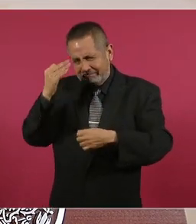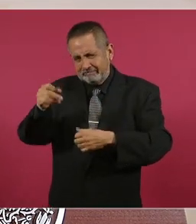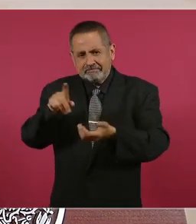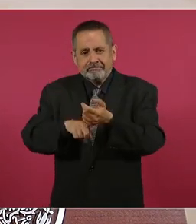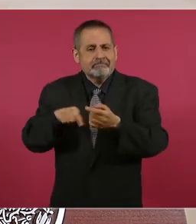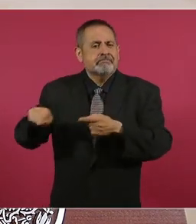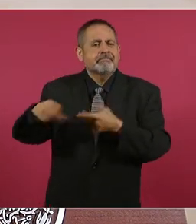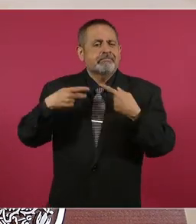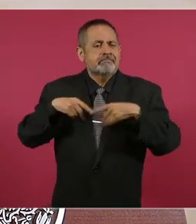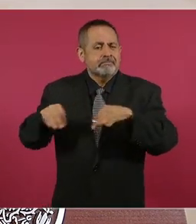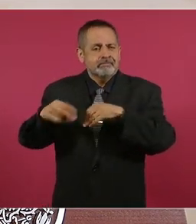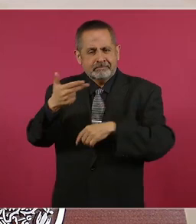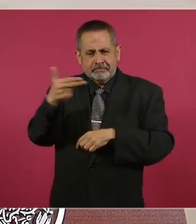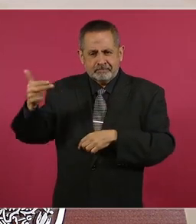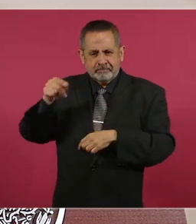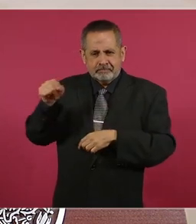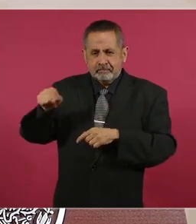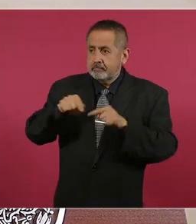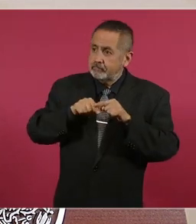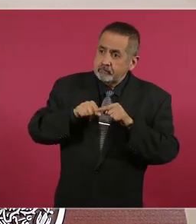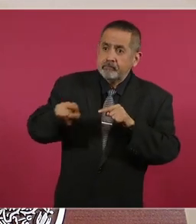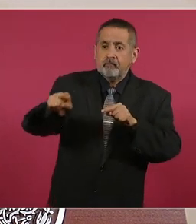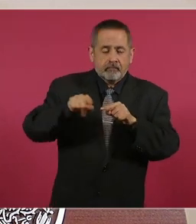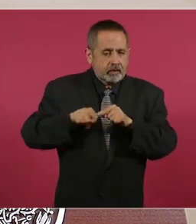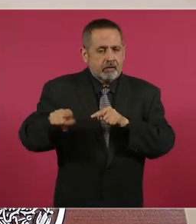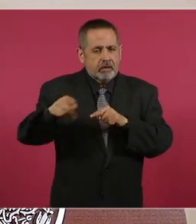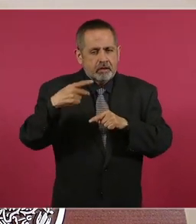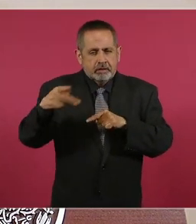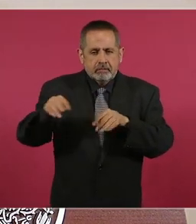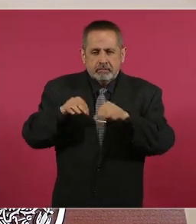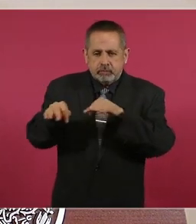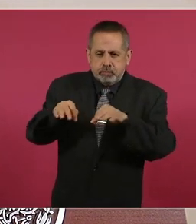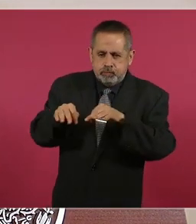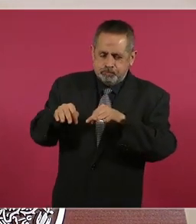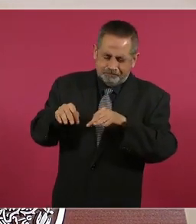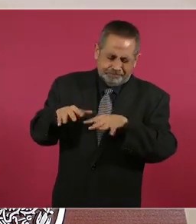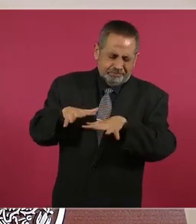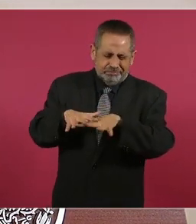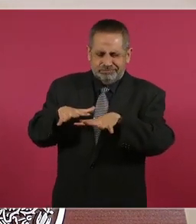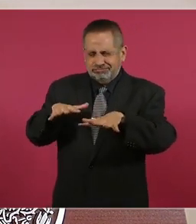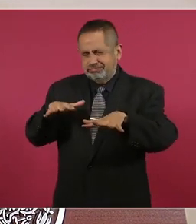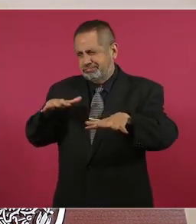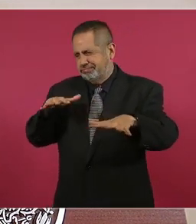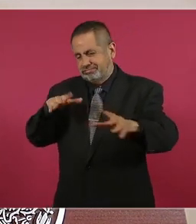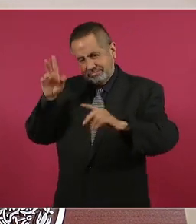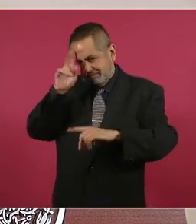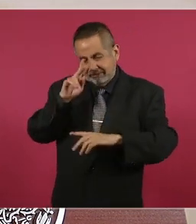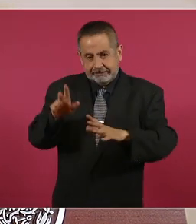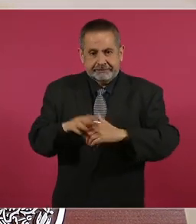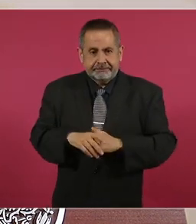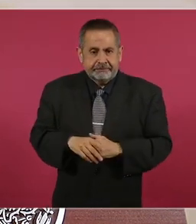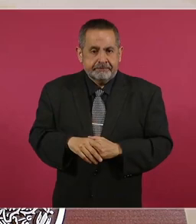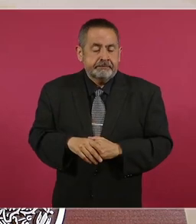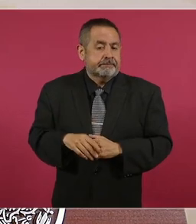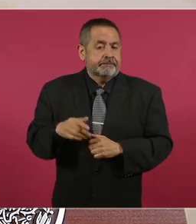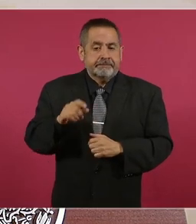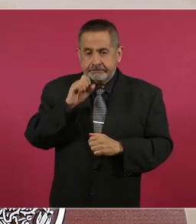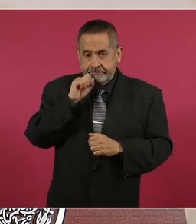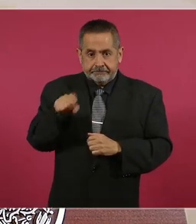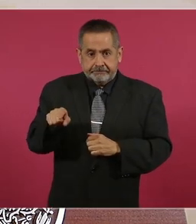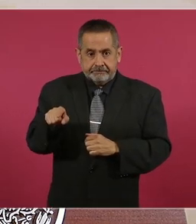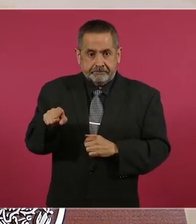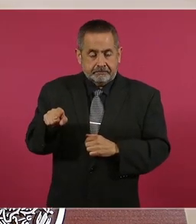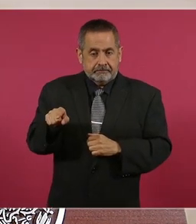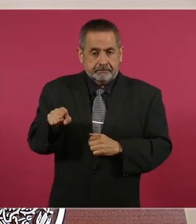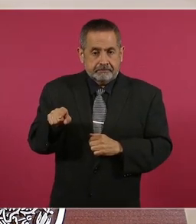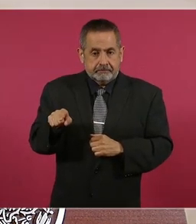hoteles, de sus colonias para ir a su centro de trabajo. Pues no solo es eso, sino que